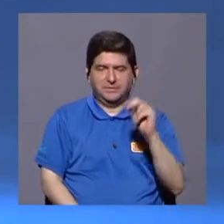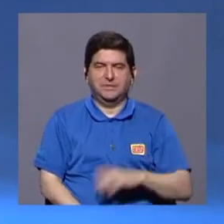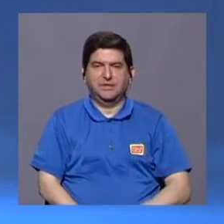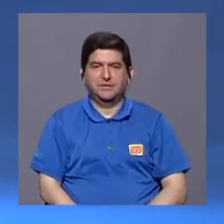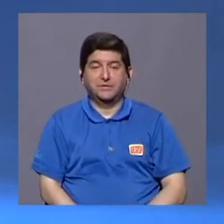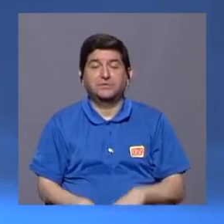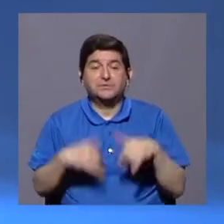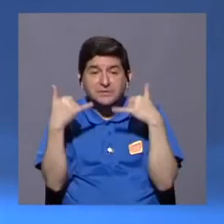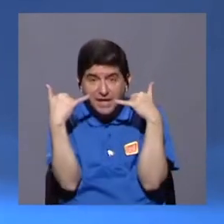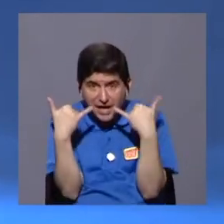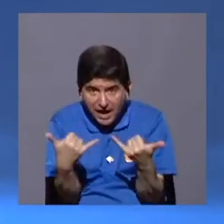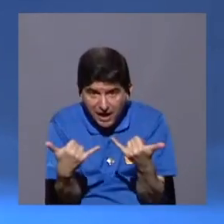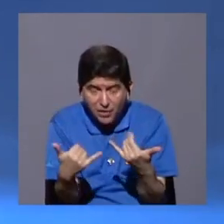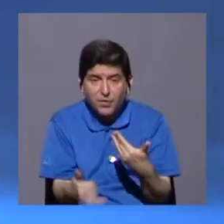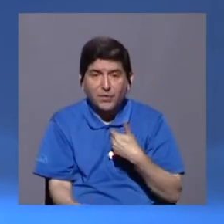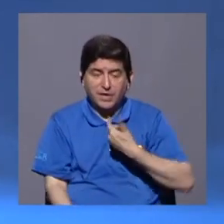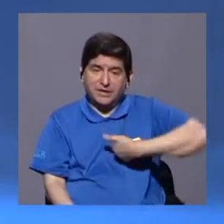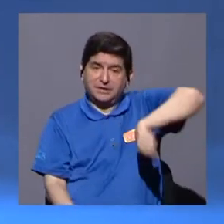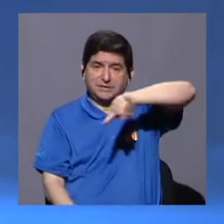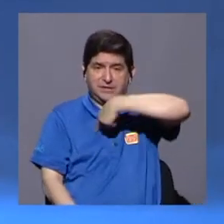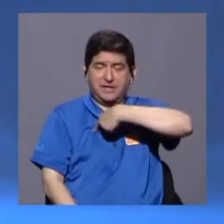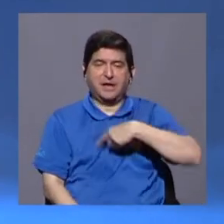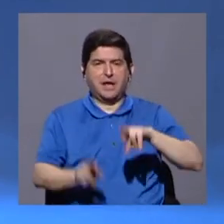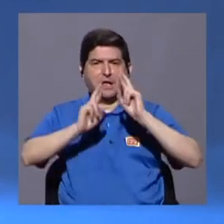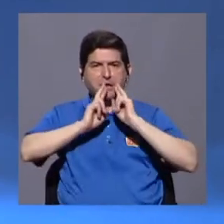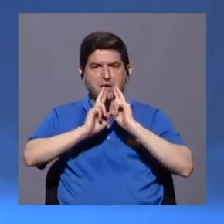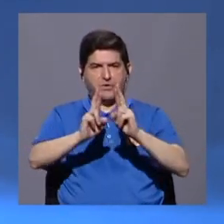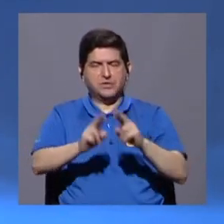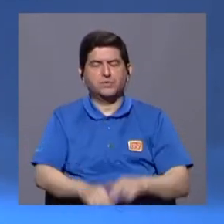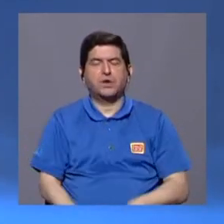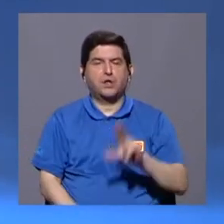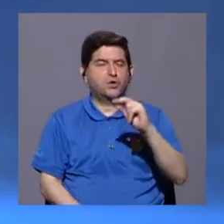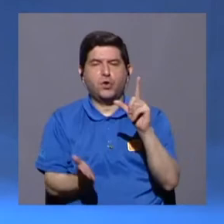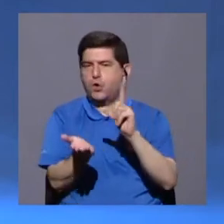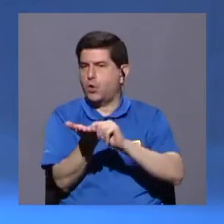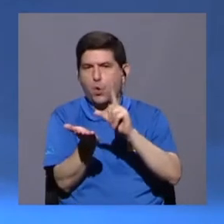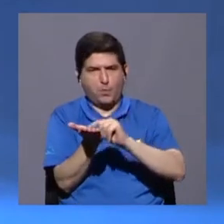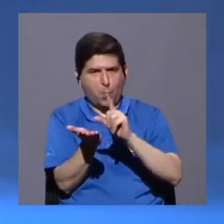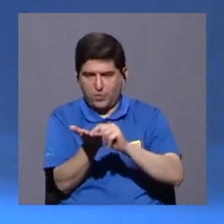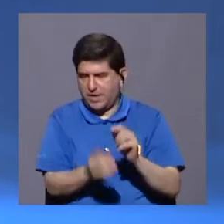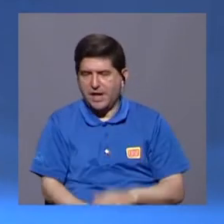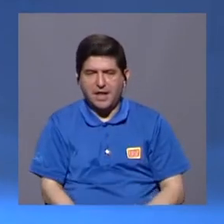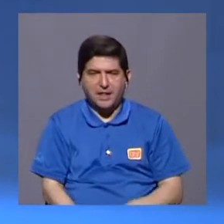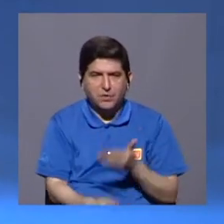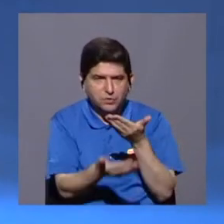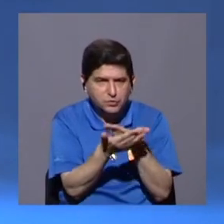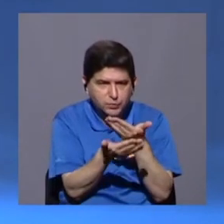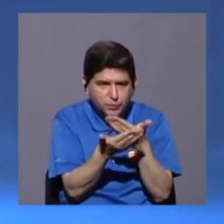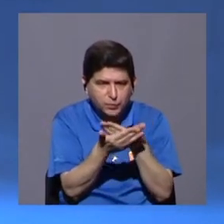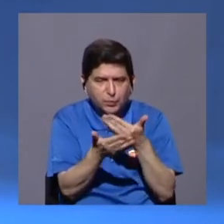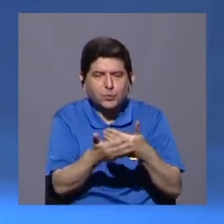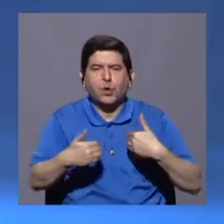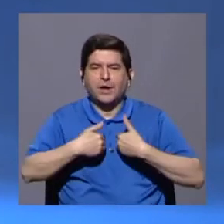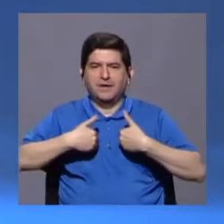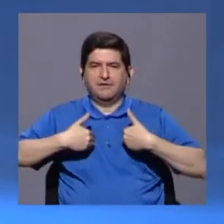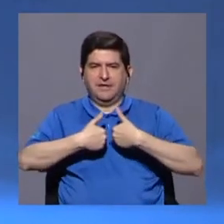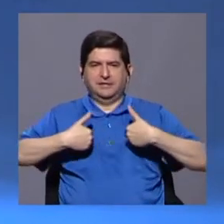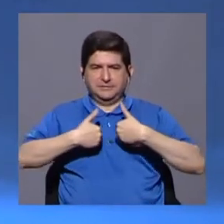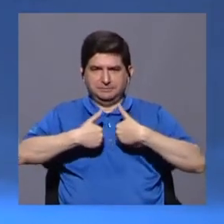ahora ya tenemos nosotros resultados que no están publicados donde estamos haciendo las pruebas en animales